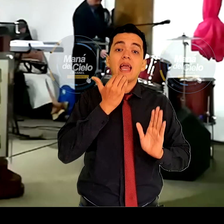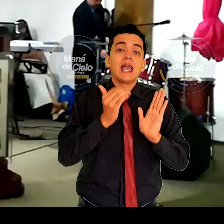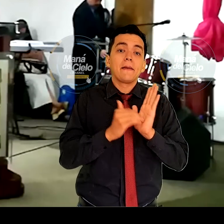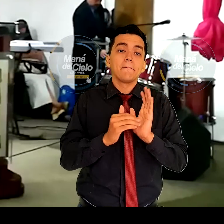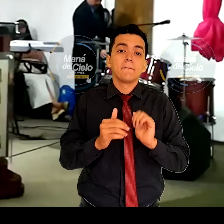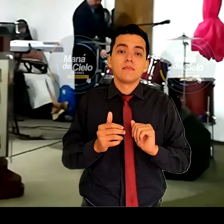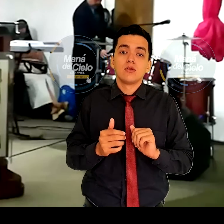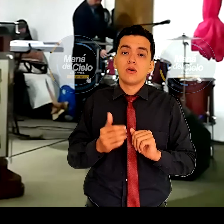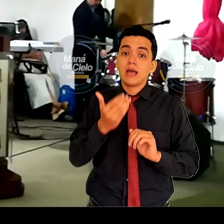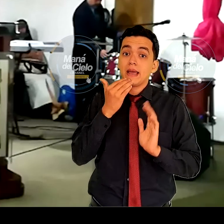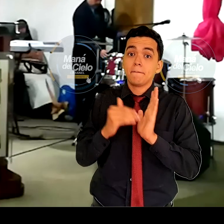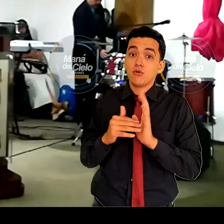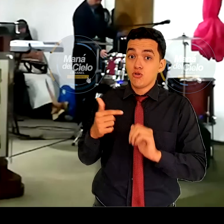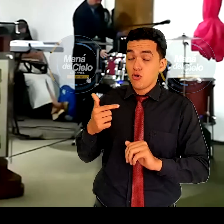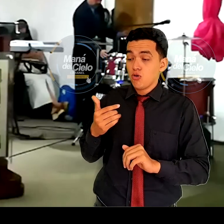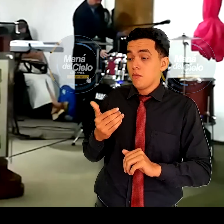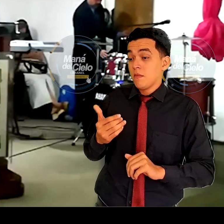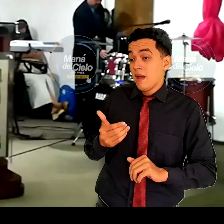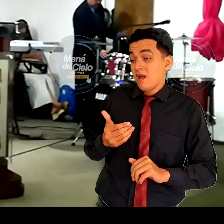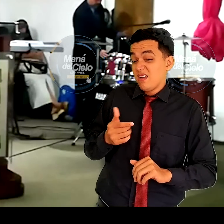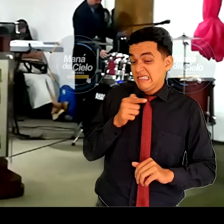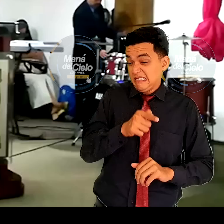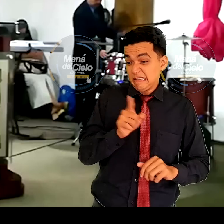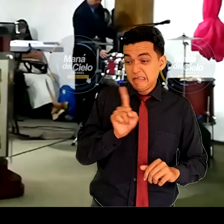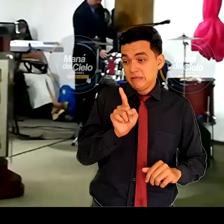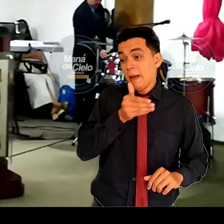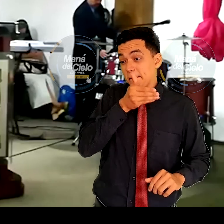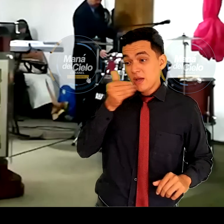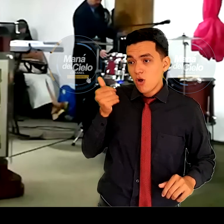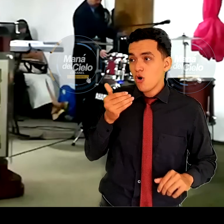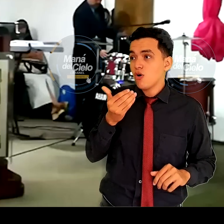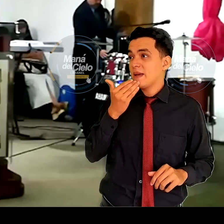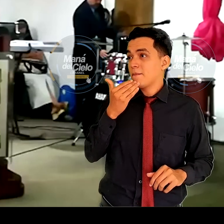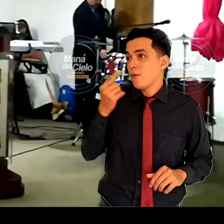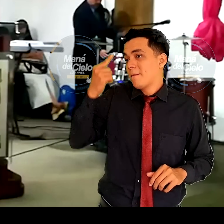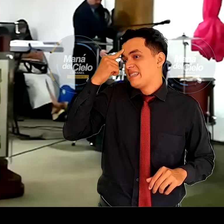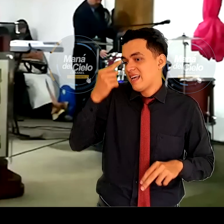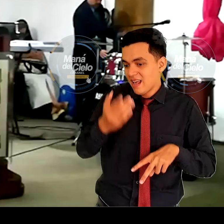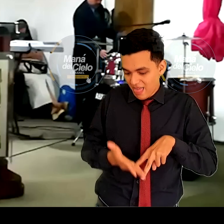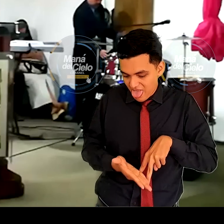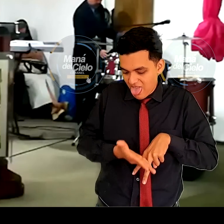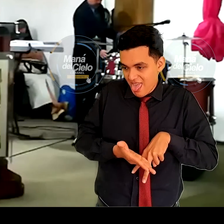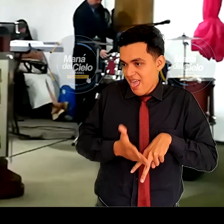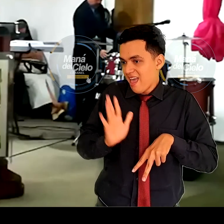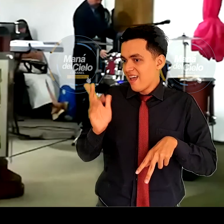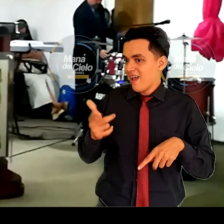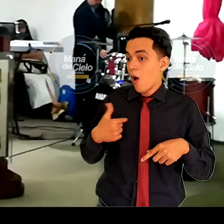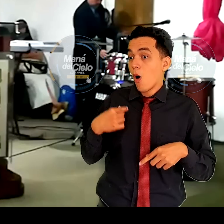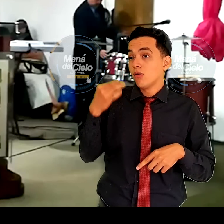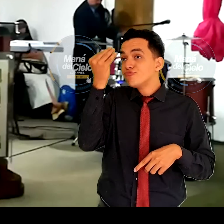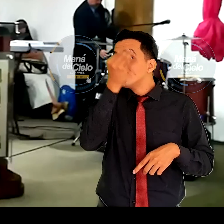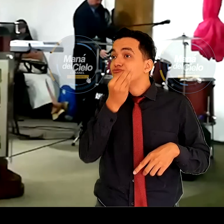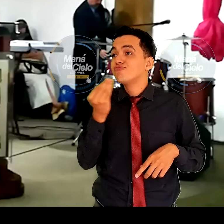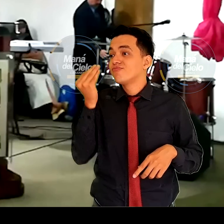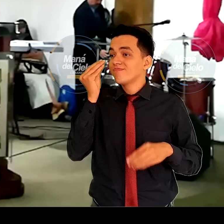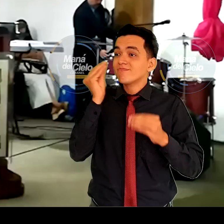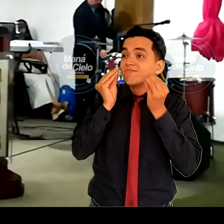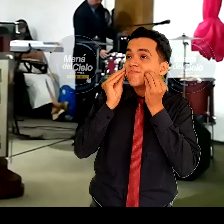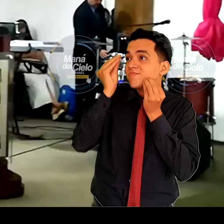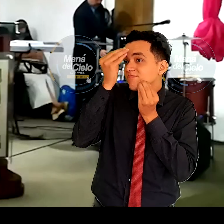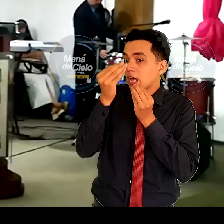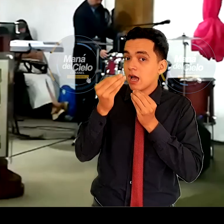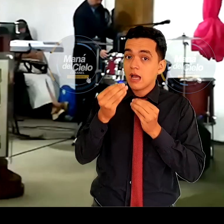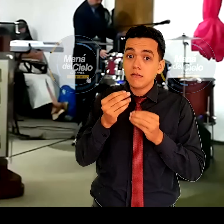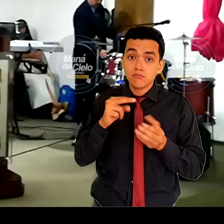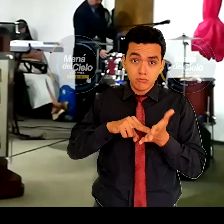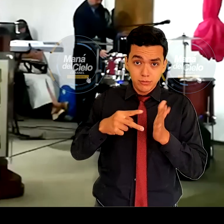ponerme una minifalda. No es que apoye esto, pero a lo menos sería como un poquito más pasable. Que tú me dijeras: hermana, bueno, me dio por maquillarme, una tentación. No es que esté de acuerdo